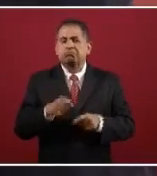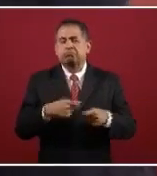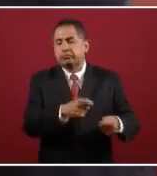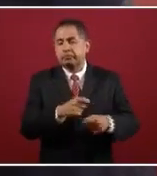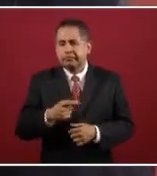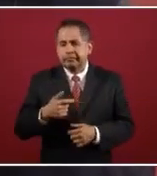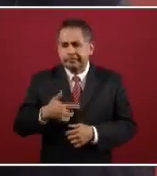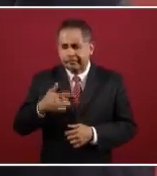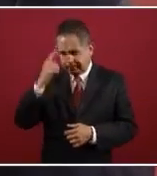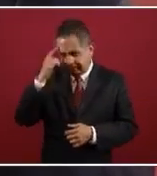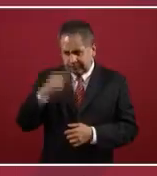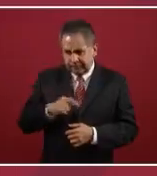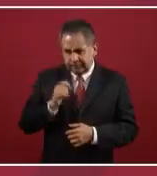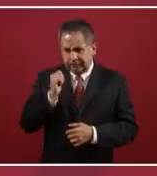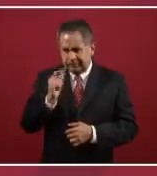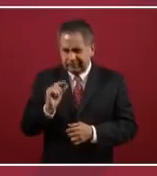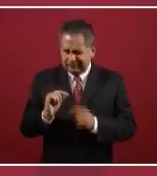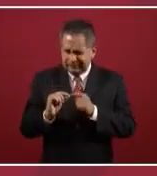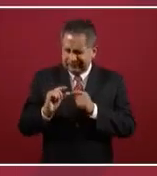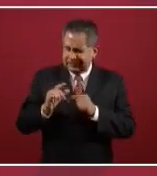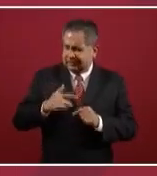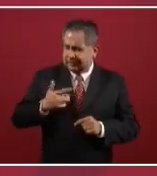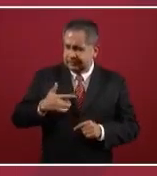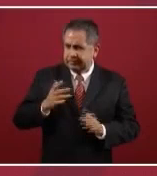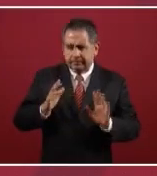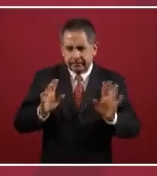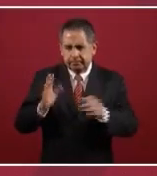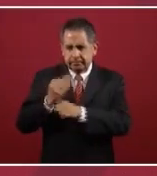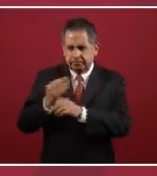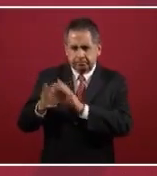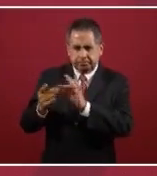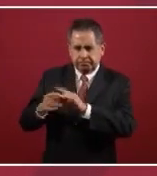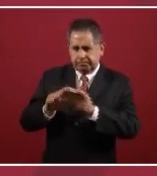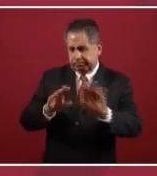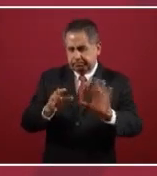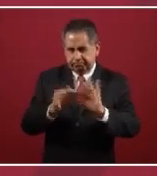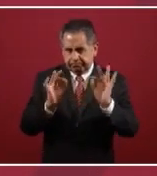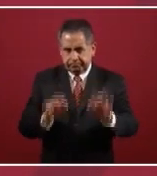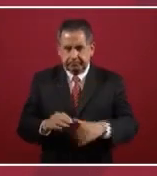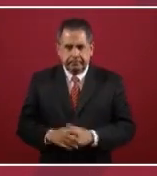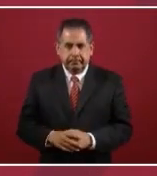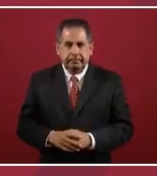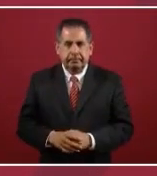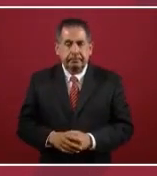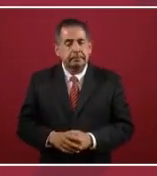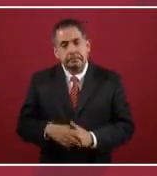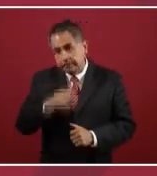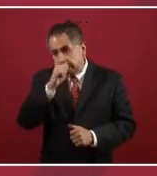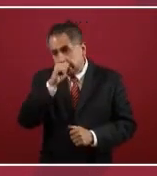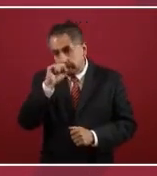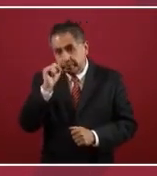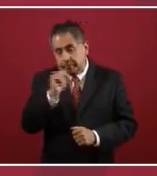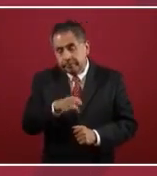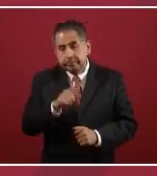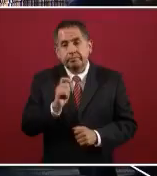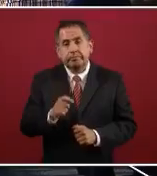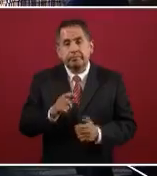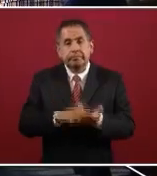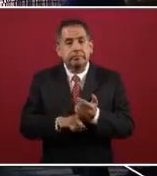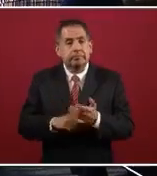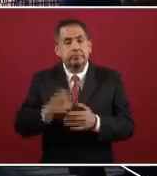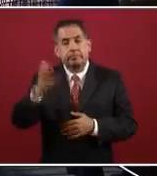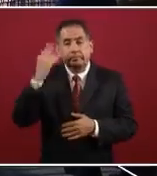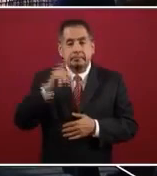pero yo creo que también hay una fracción ahí. Ahora lo decimos exacto. Ahí también era